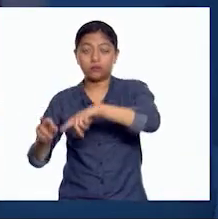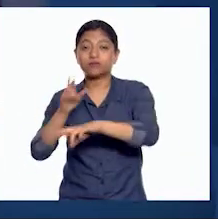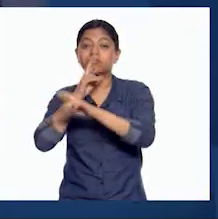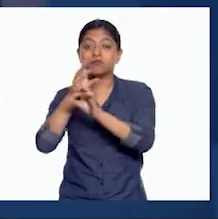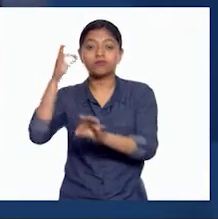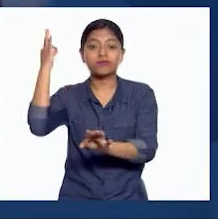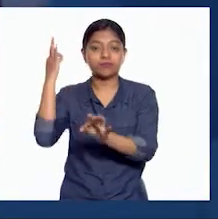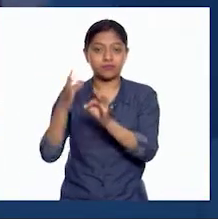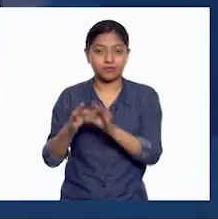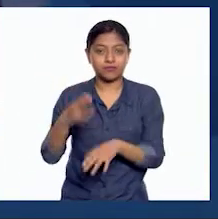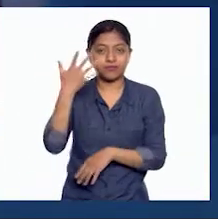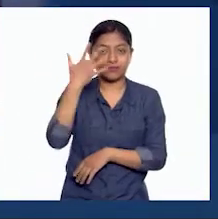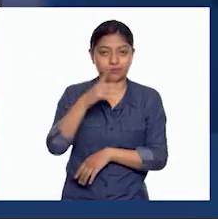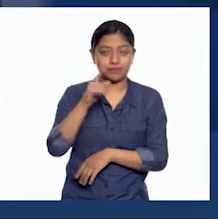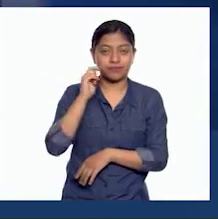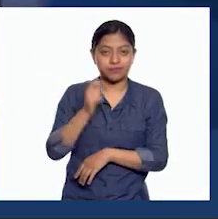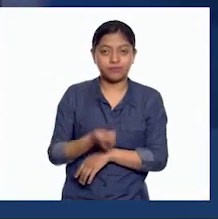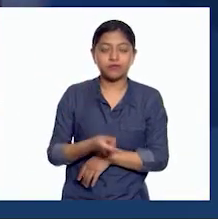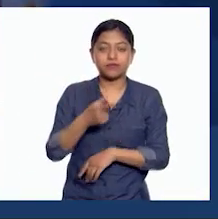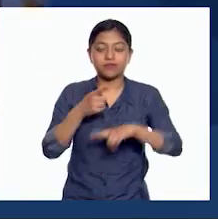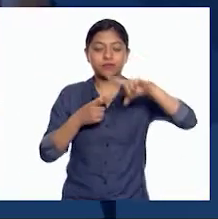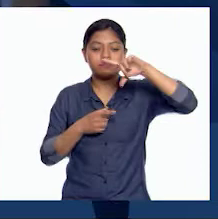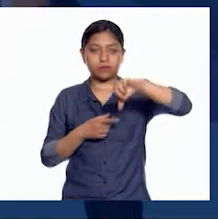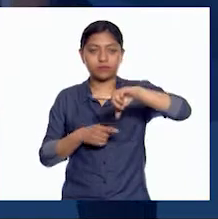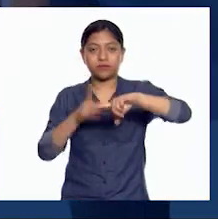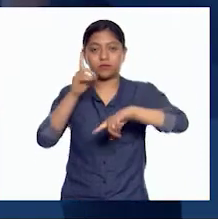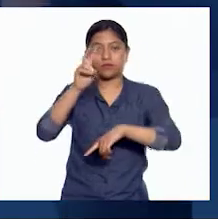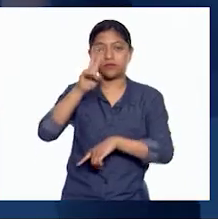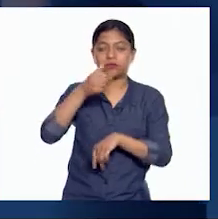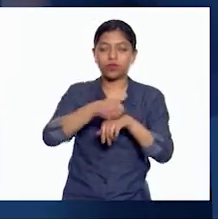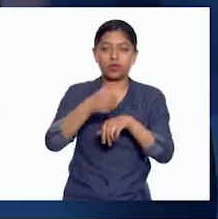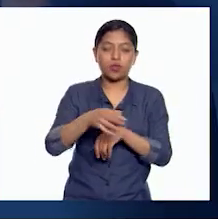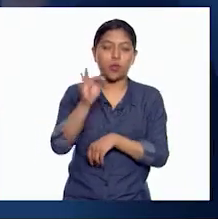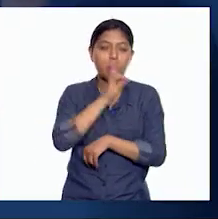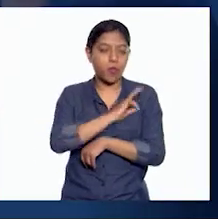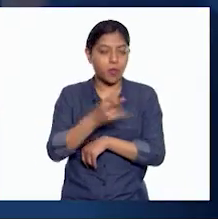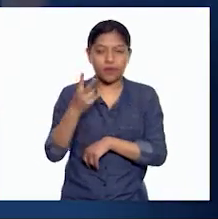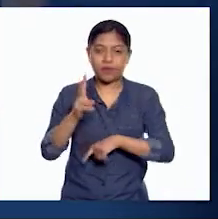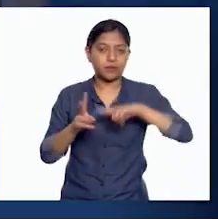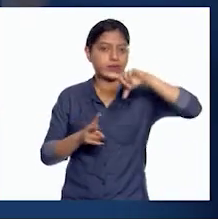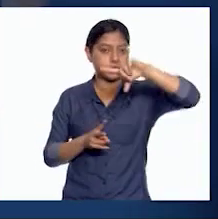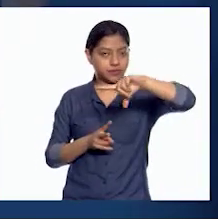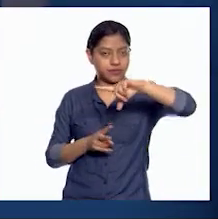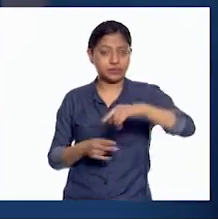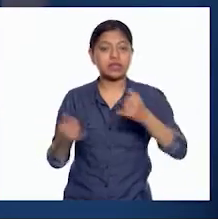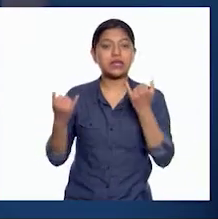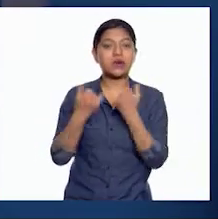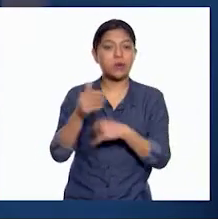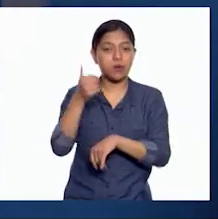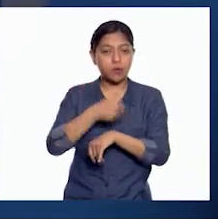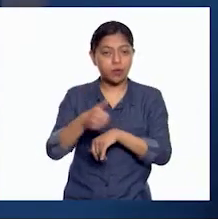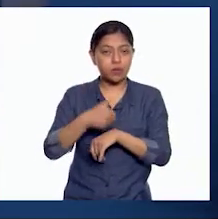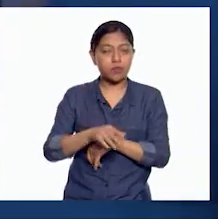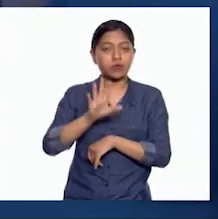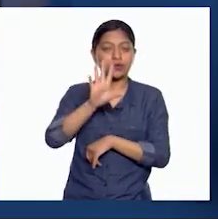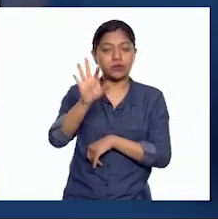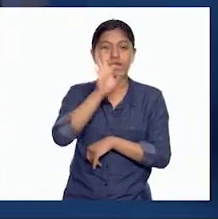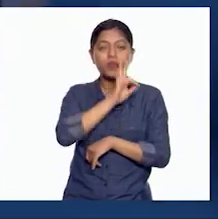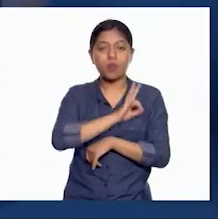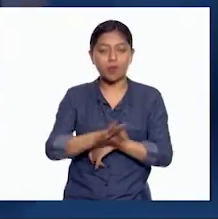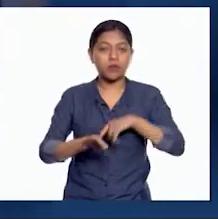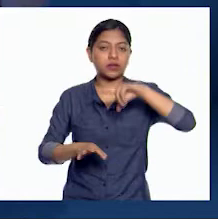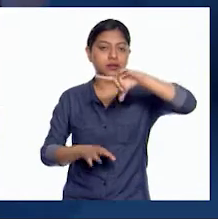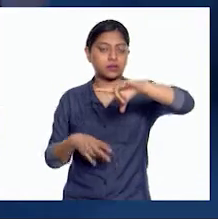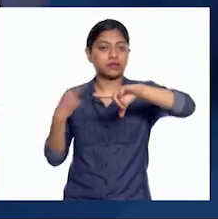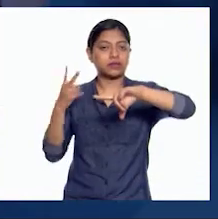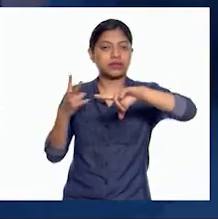lo llamamos divisor común. Después encontramos que el 5 también es un divisor común de